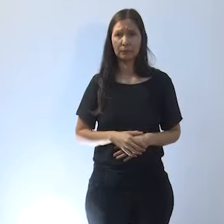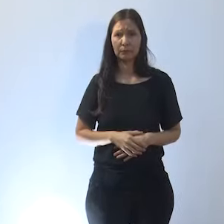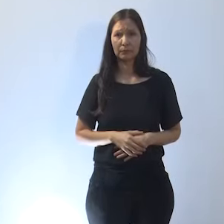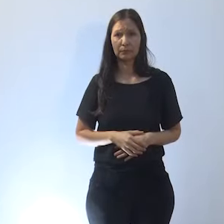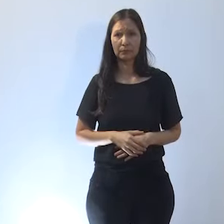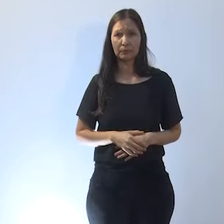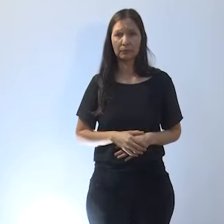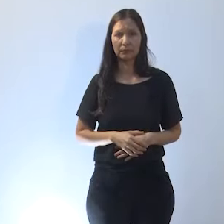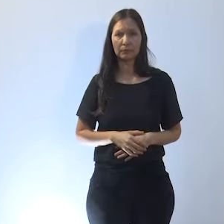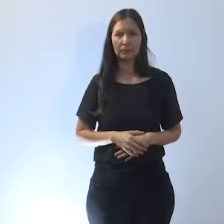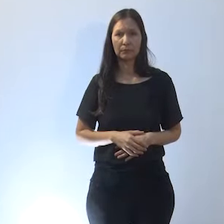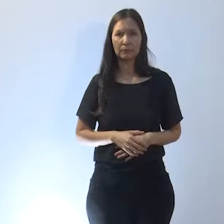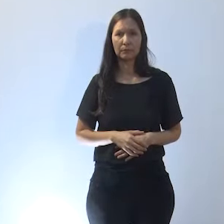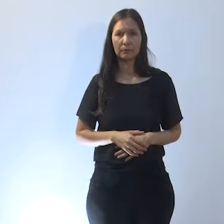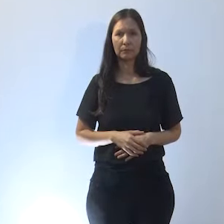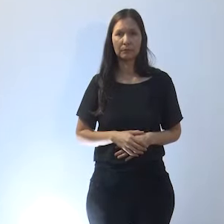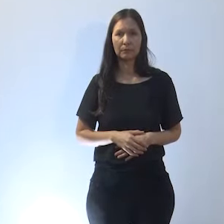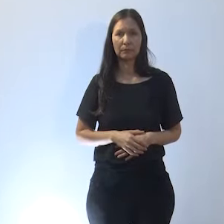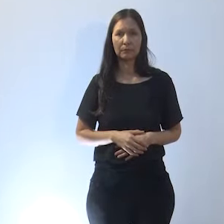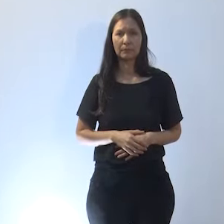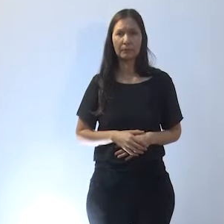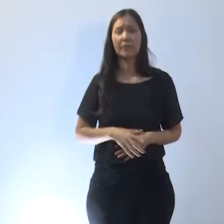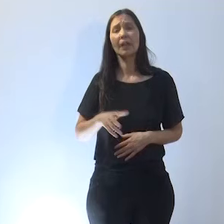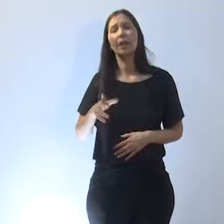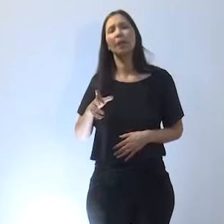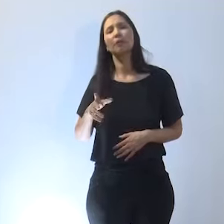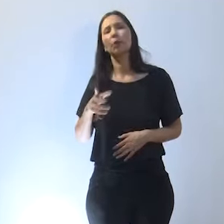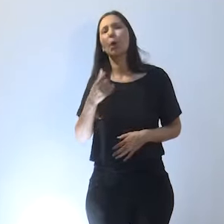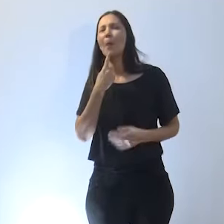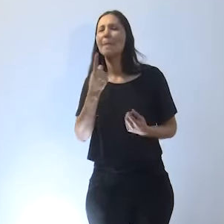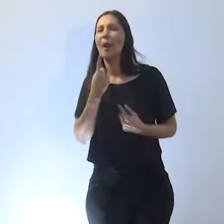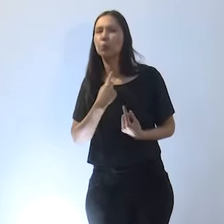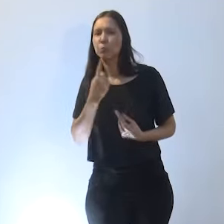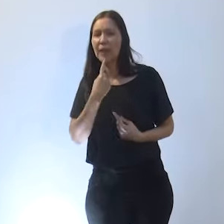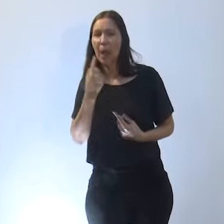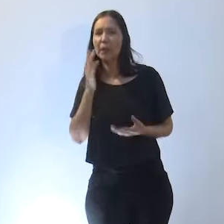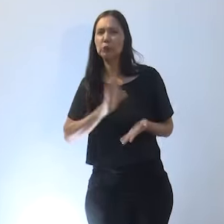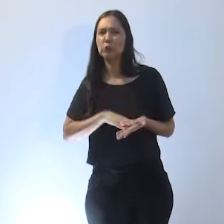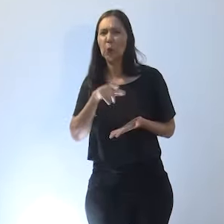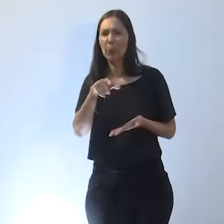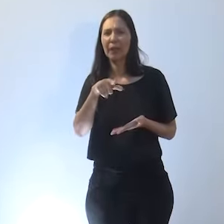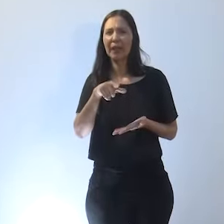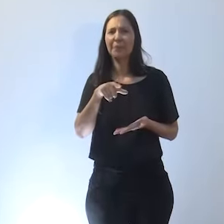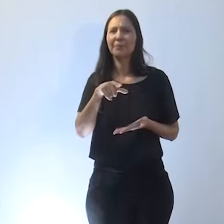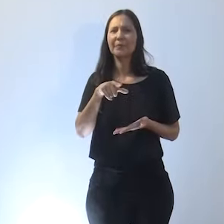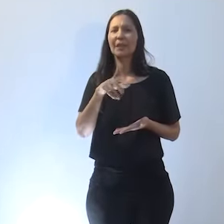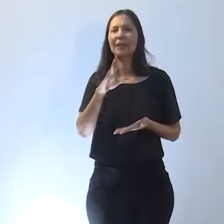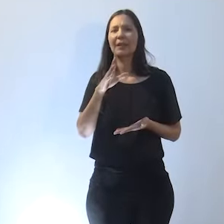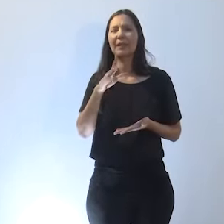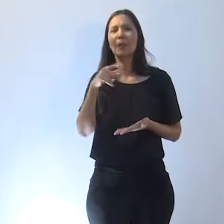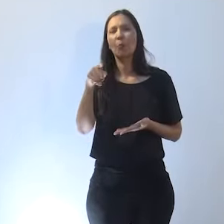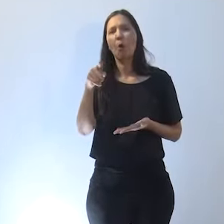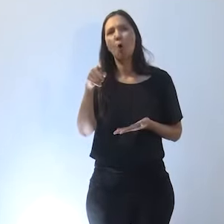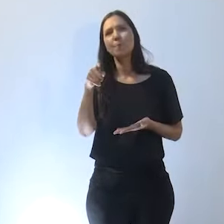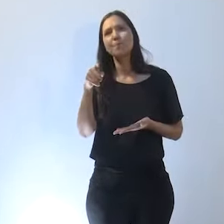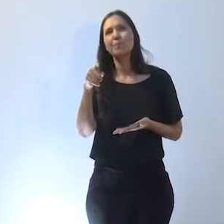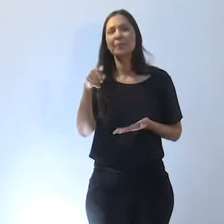ahora cuánto me preguntaban la cuestión de de la de la cuánto incide la edad y cuánto incide lo